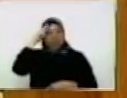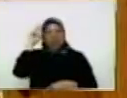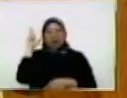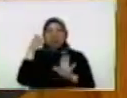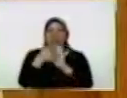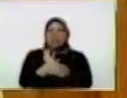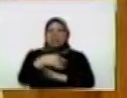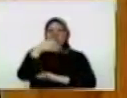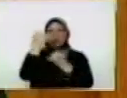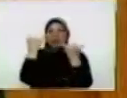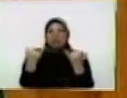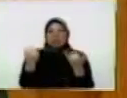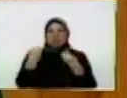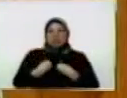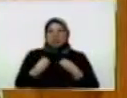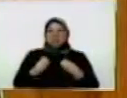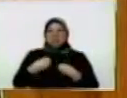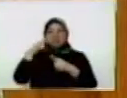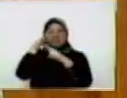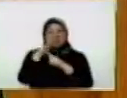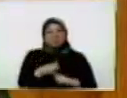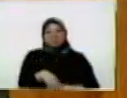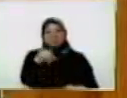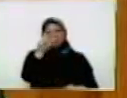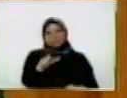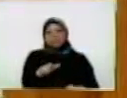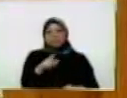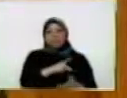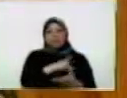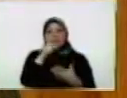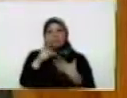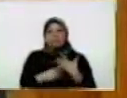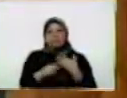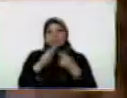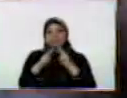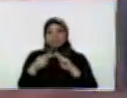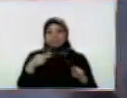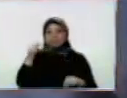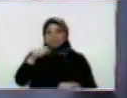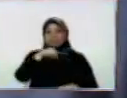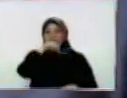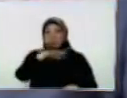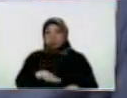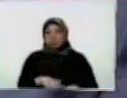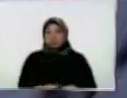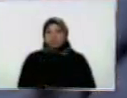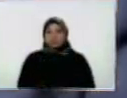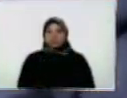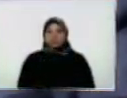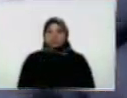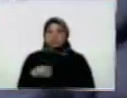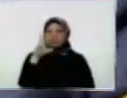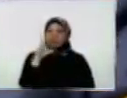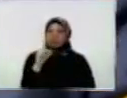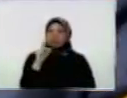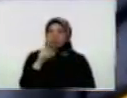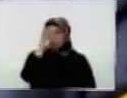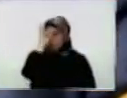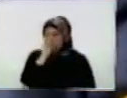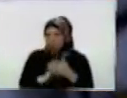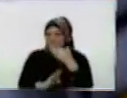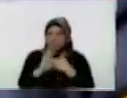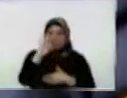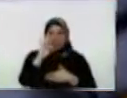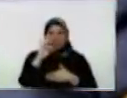razón está aquí contenida por ser protagonista y partícipe de esta historia. La segunda de ellas es la fe en